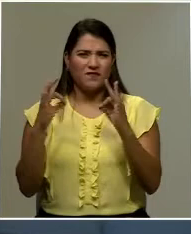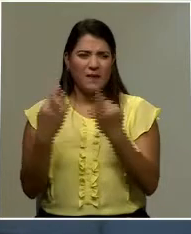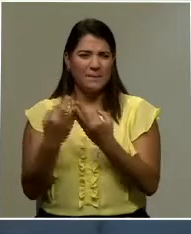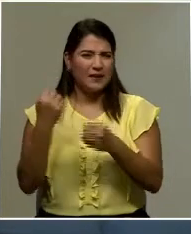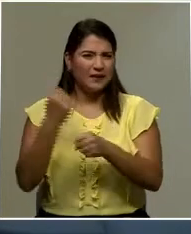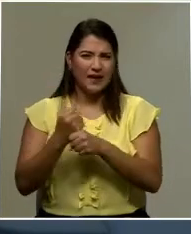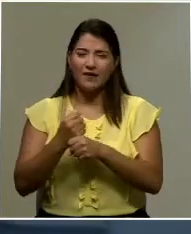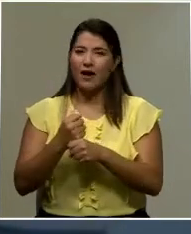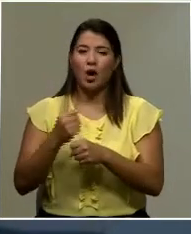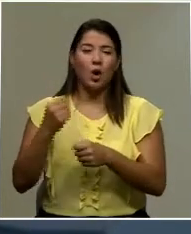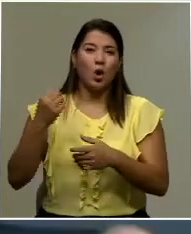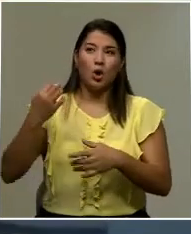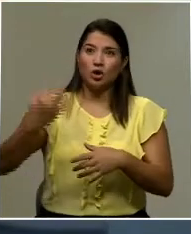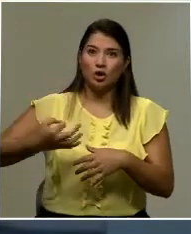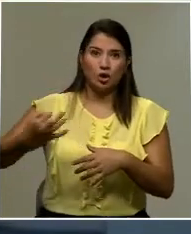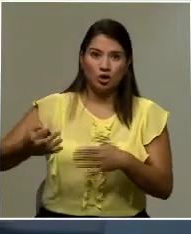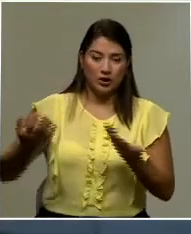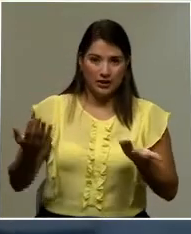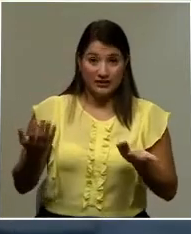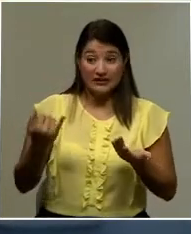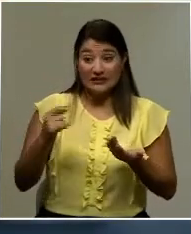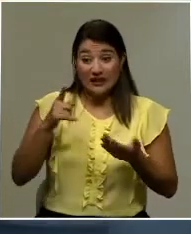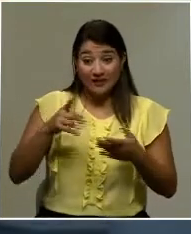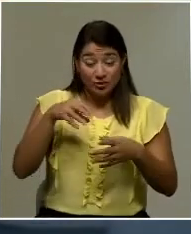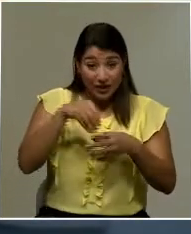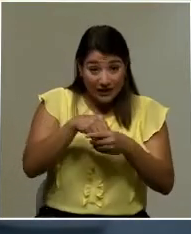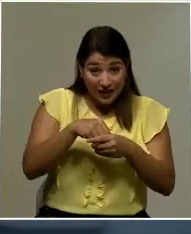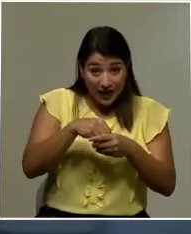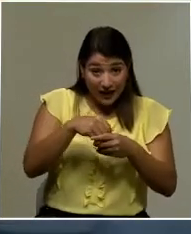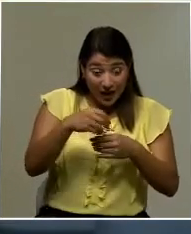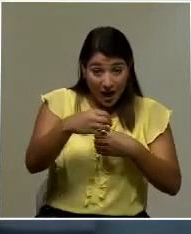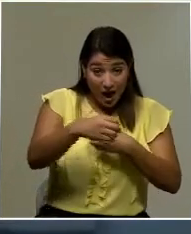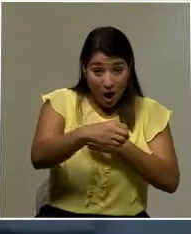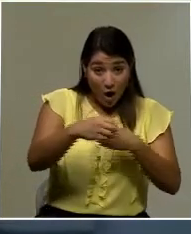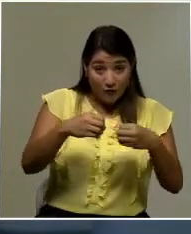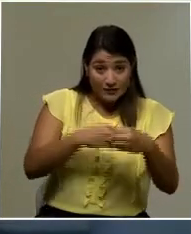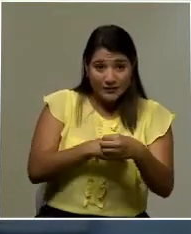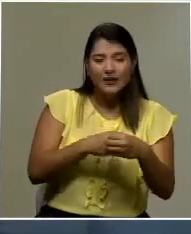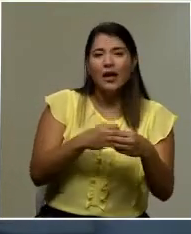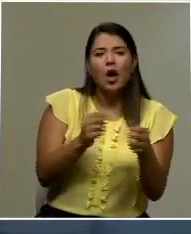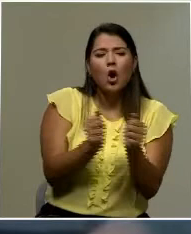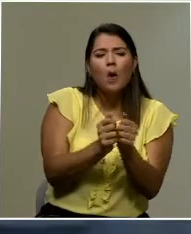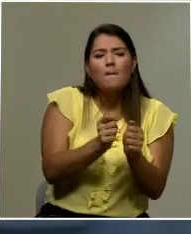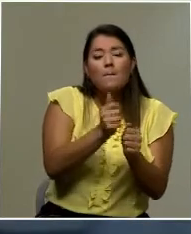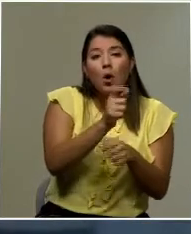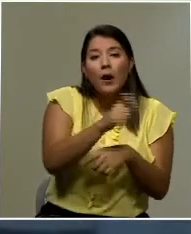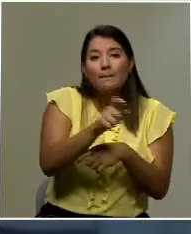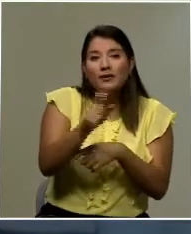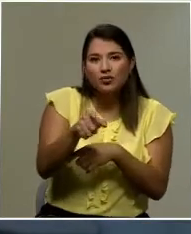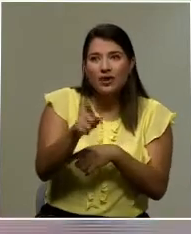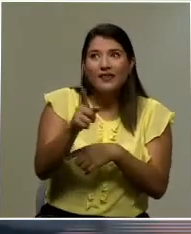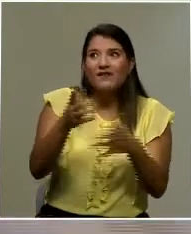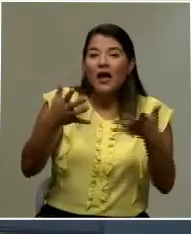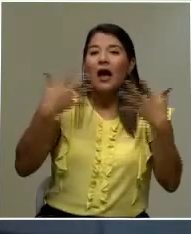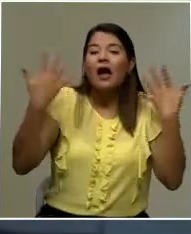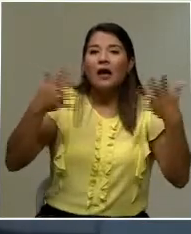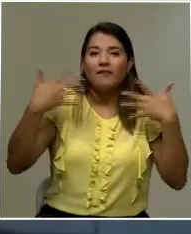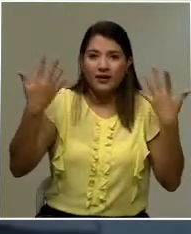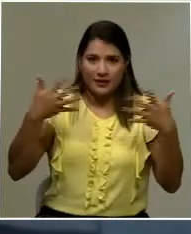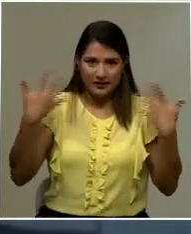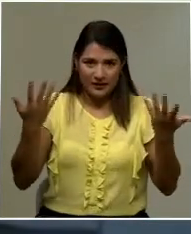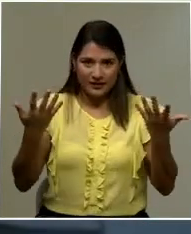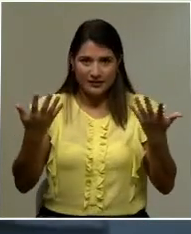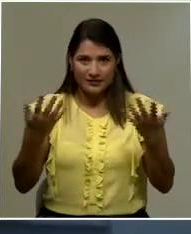días que se pueda. Si tenemos que ir a interiores, pues lo menos posible con la menor gente posible. Y hay que ventilar, que quiere decir que el aire de dentro